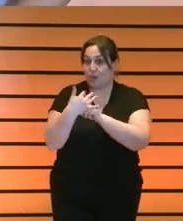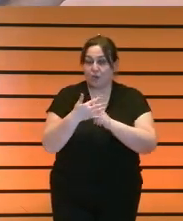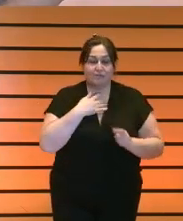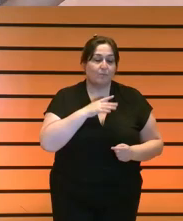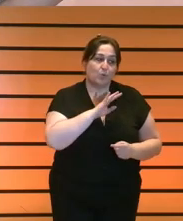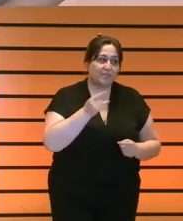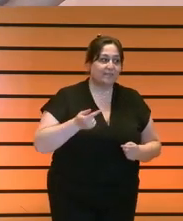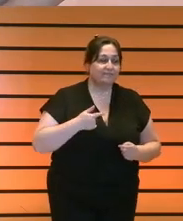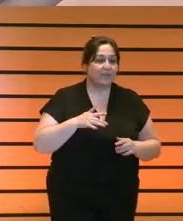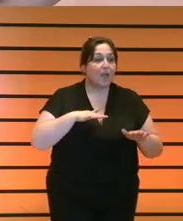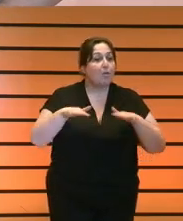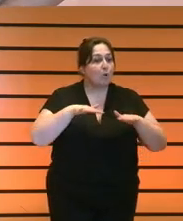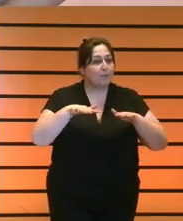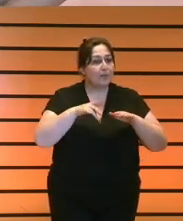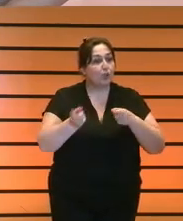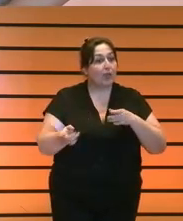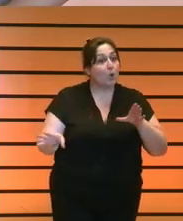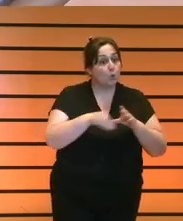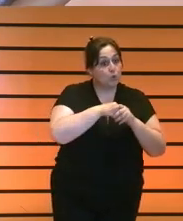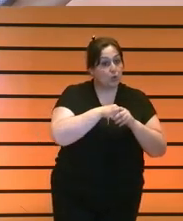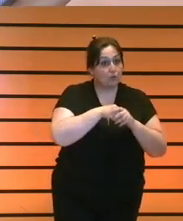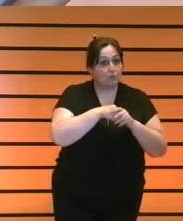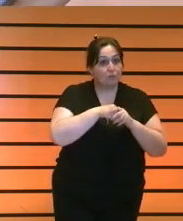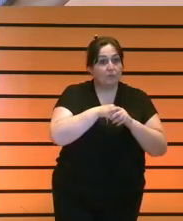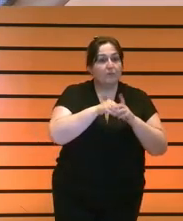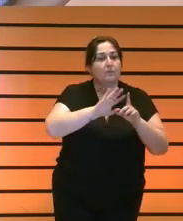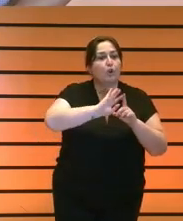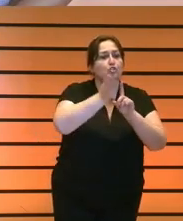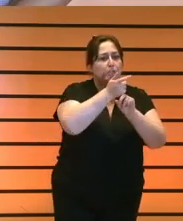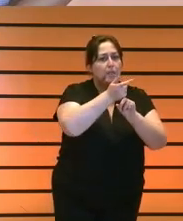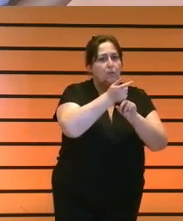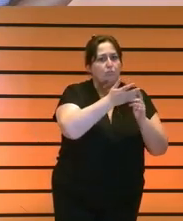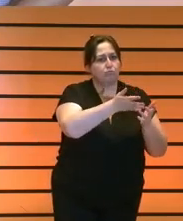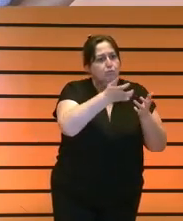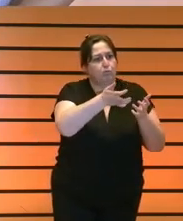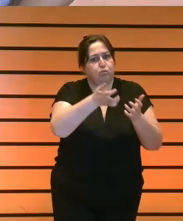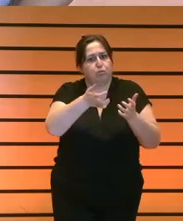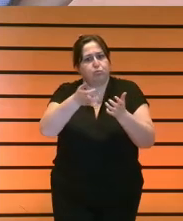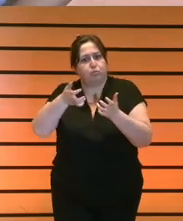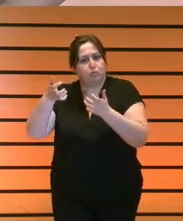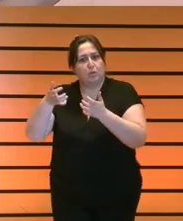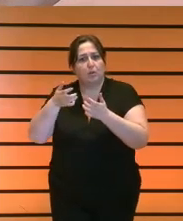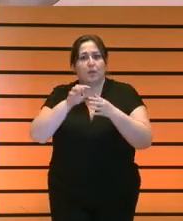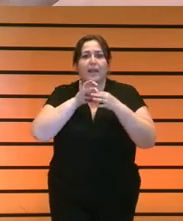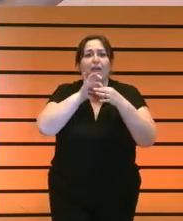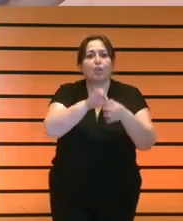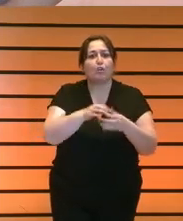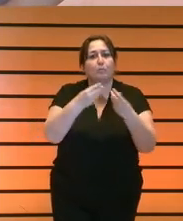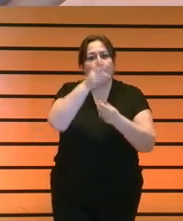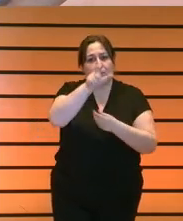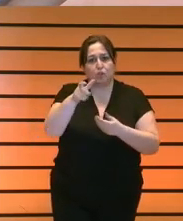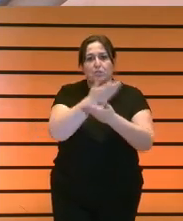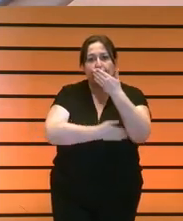El movimiento Plena Inclusión, ha conseguido grandes logros en relación a las personas con discapacidad intelectual y